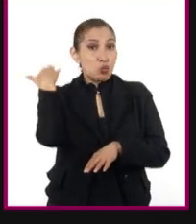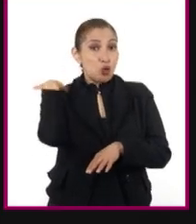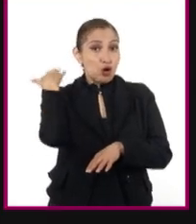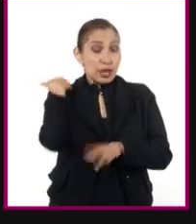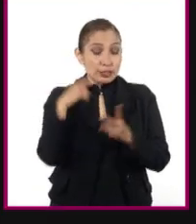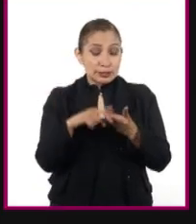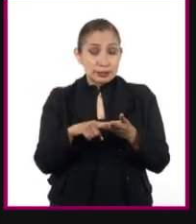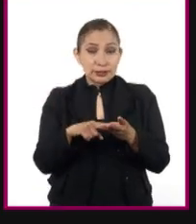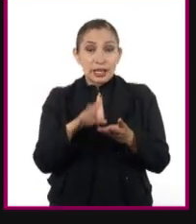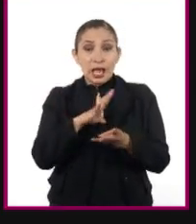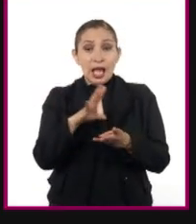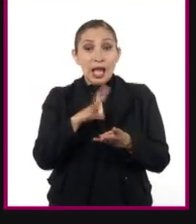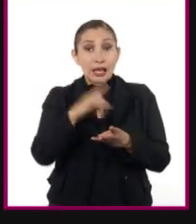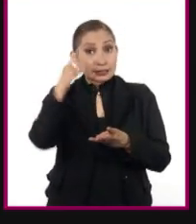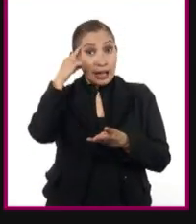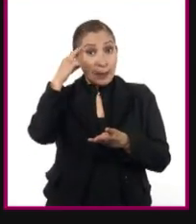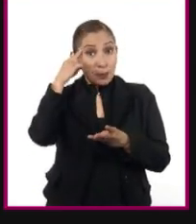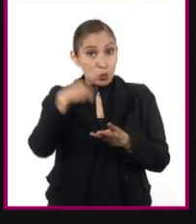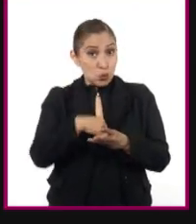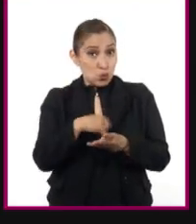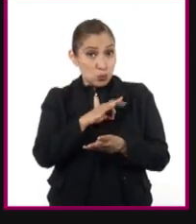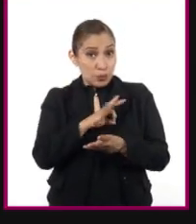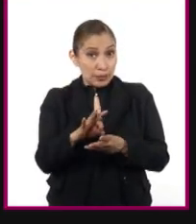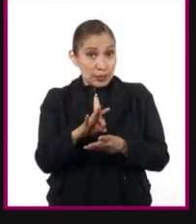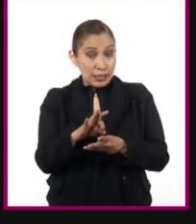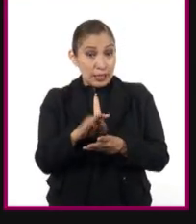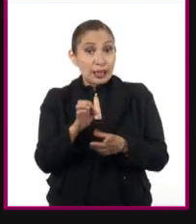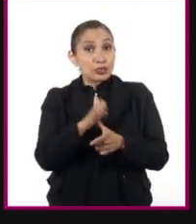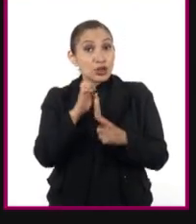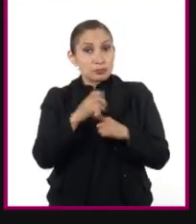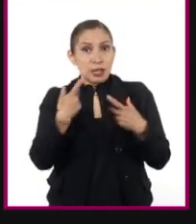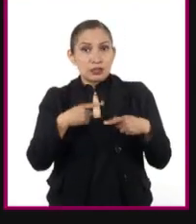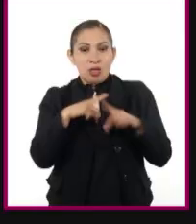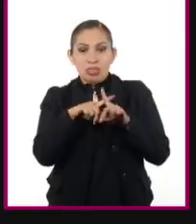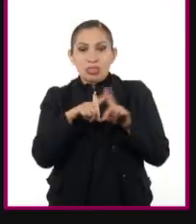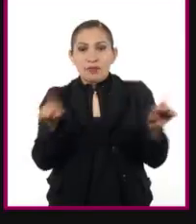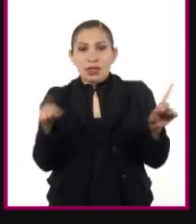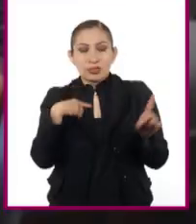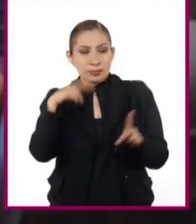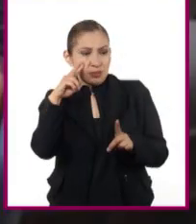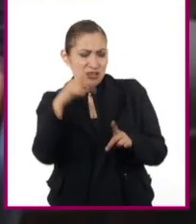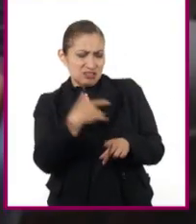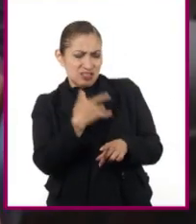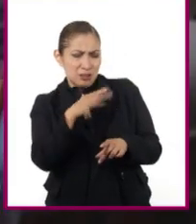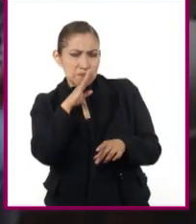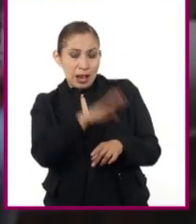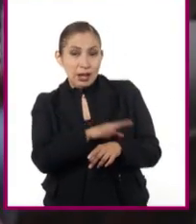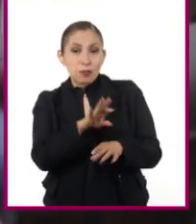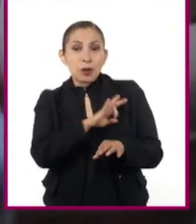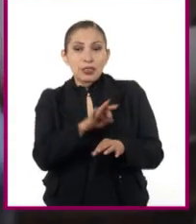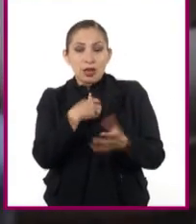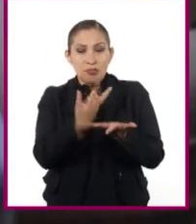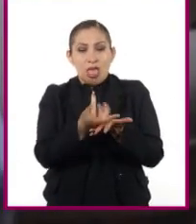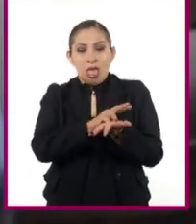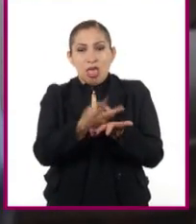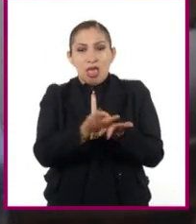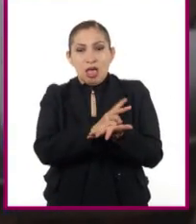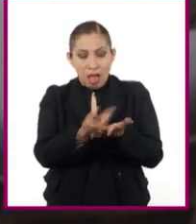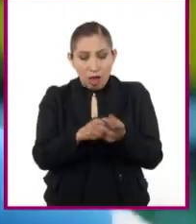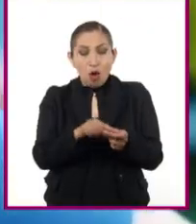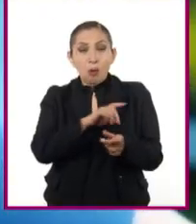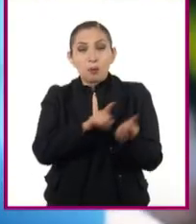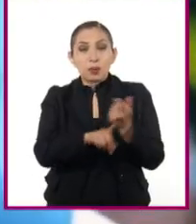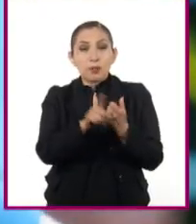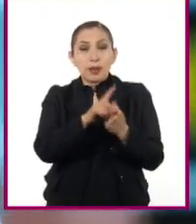pulmones, puede haber edema en el cerebro. Y entonces la gente tendrá diferentes cuadros clínicos. Puede haber convulsiones, puede